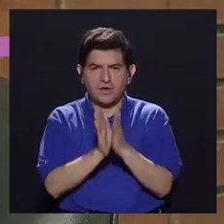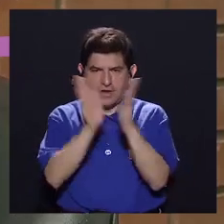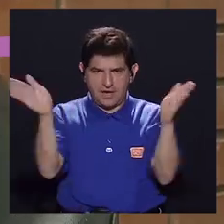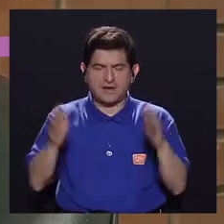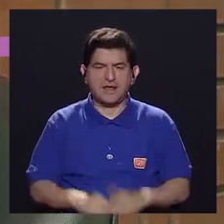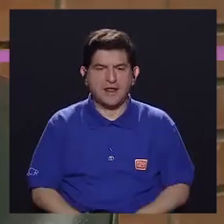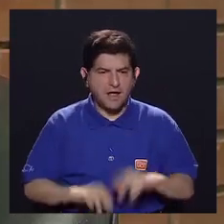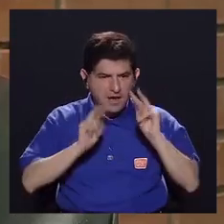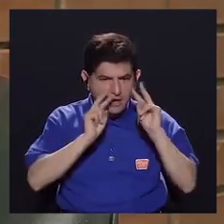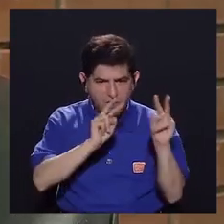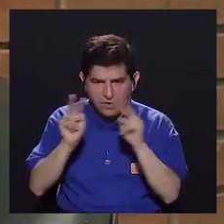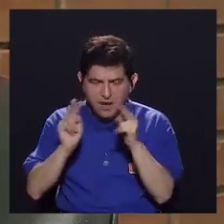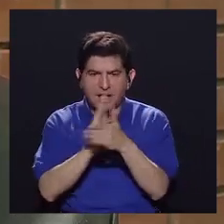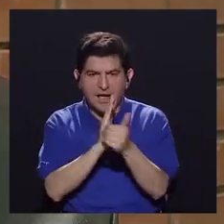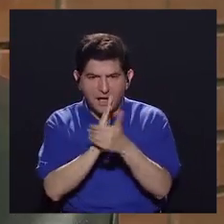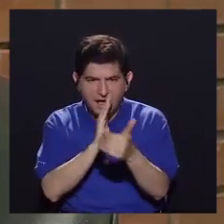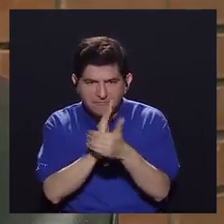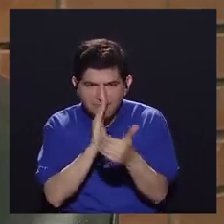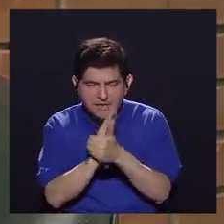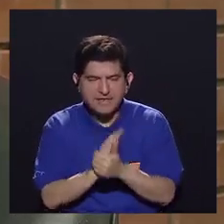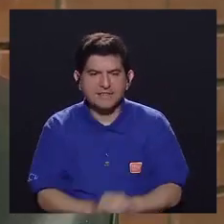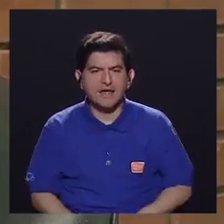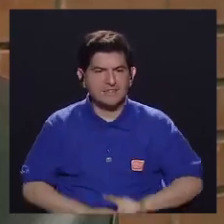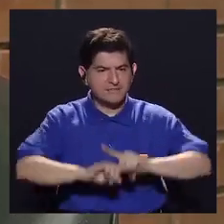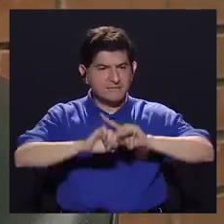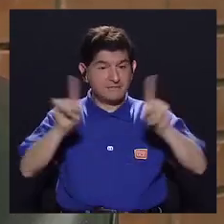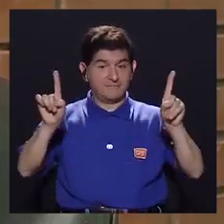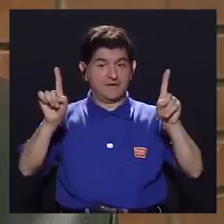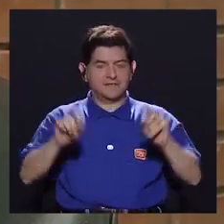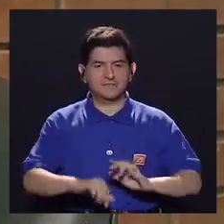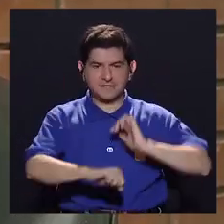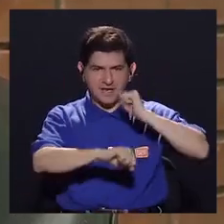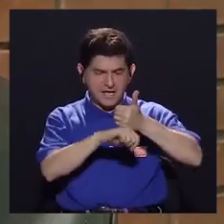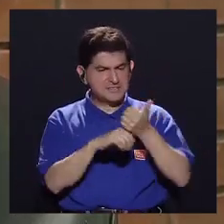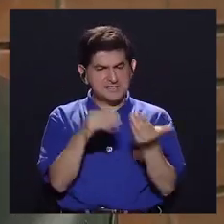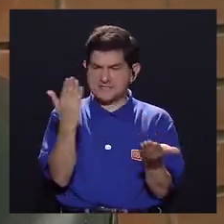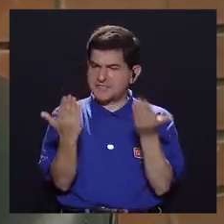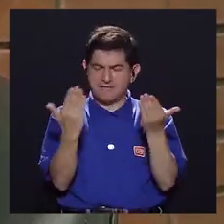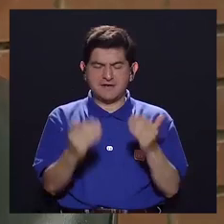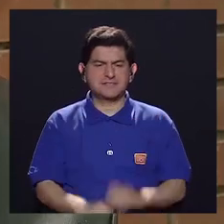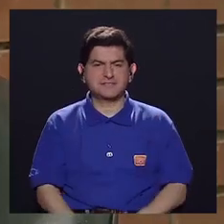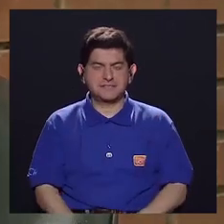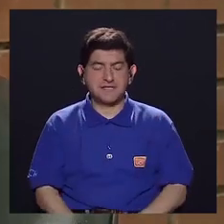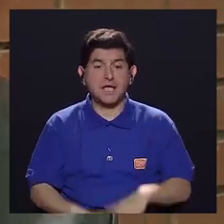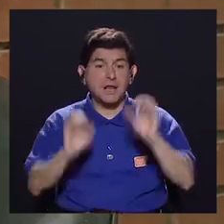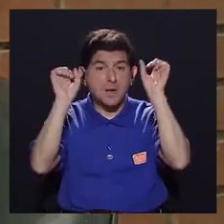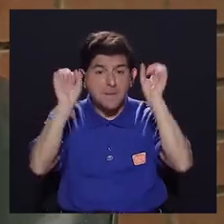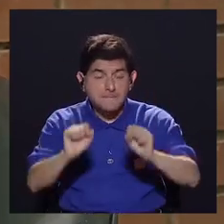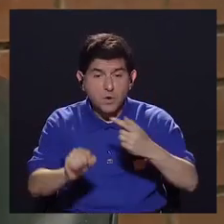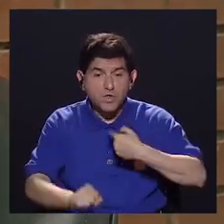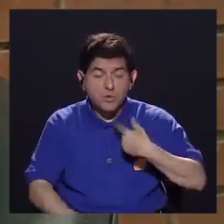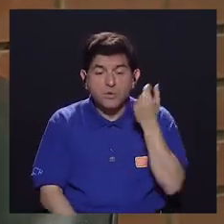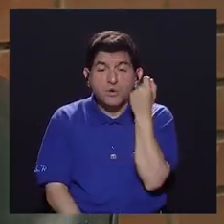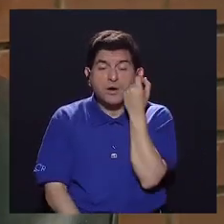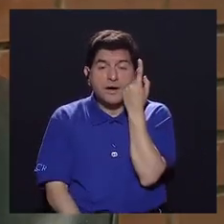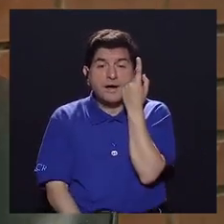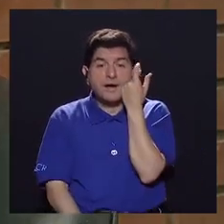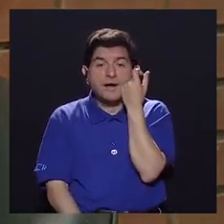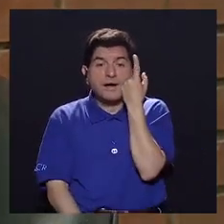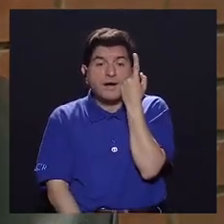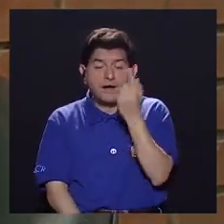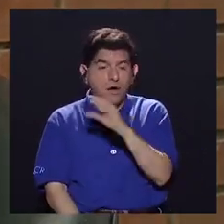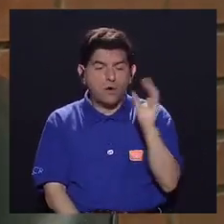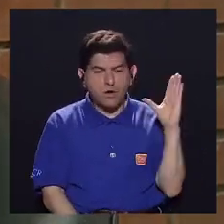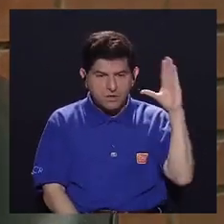creo que en general la observación, la capacidad de distinguir, establecer semejanzas, diferencias, poder